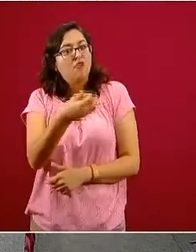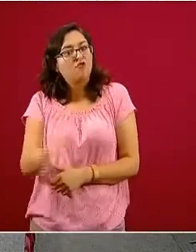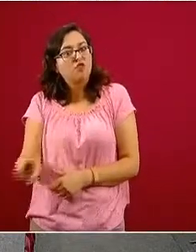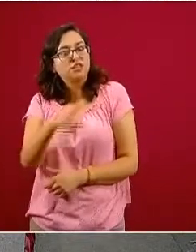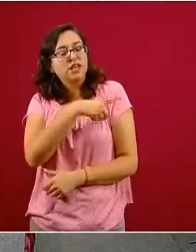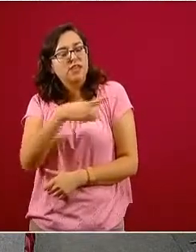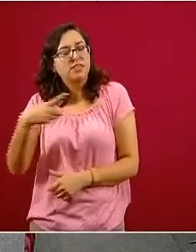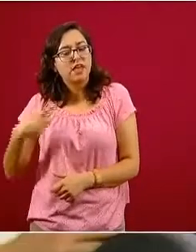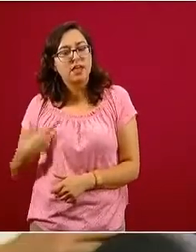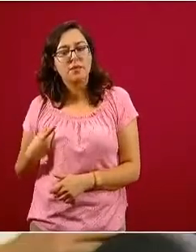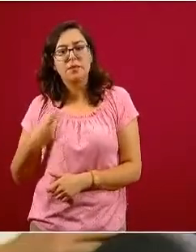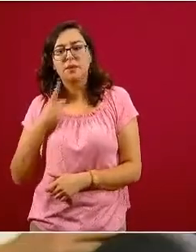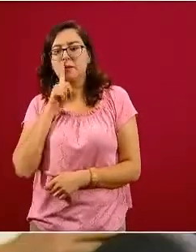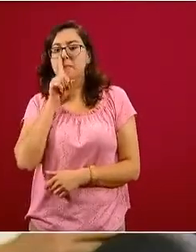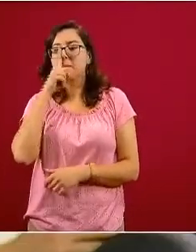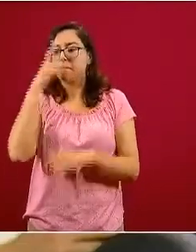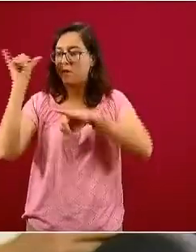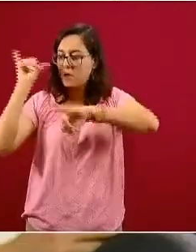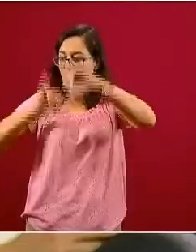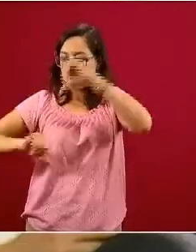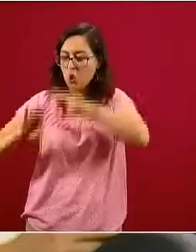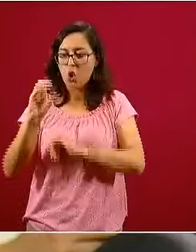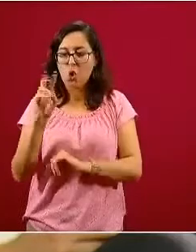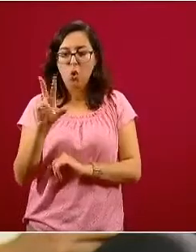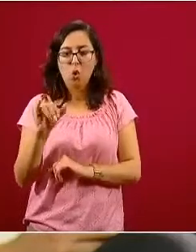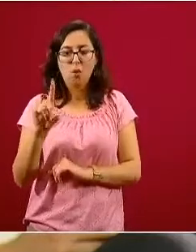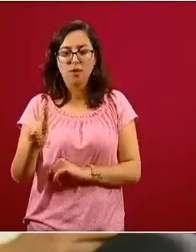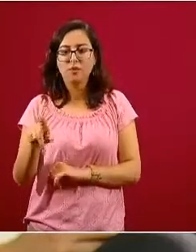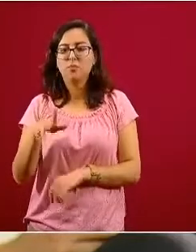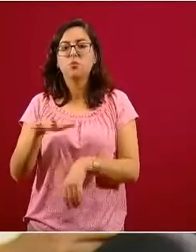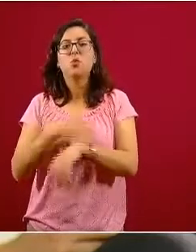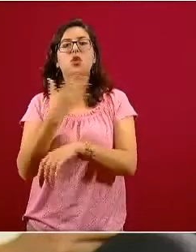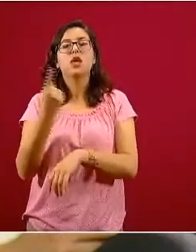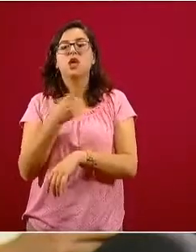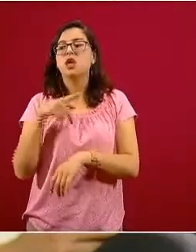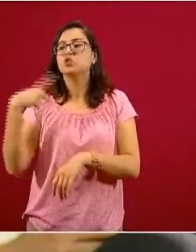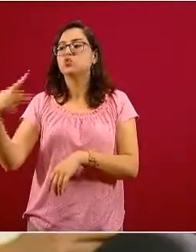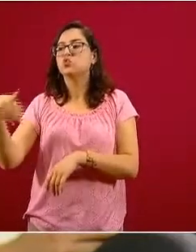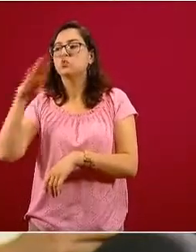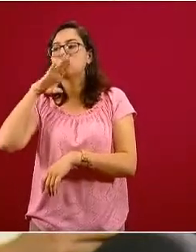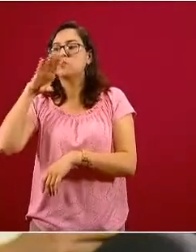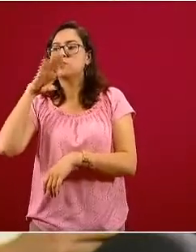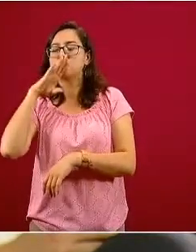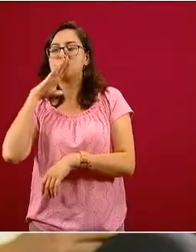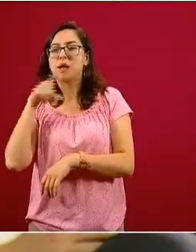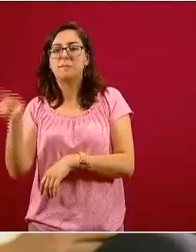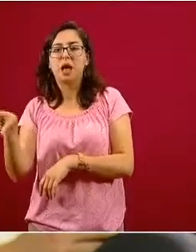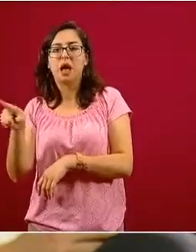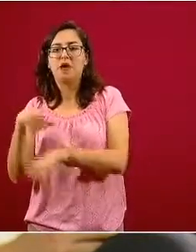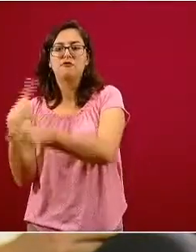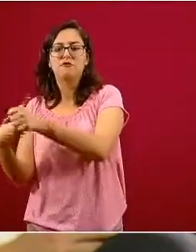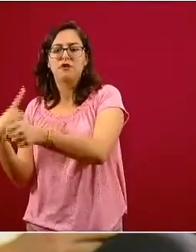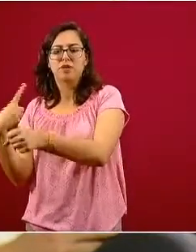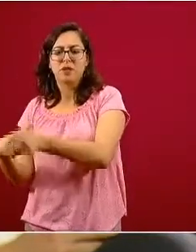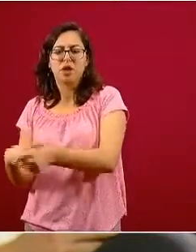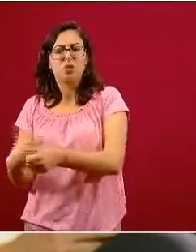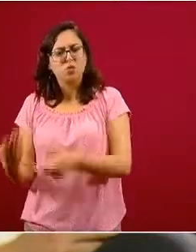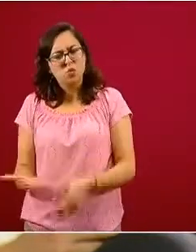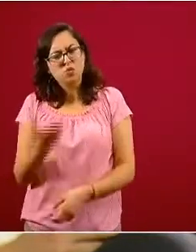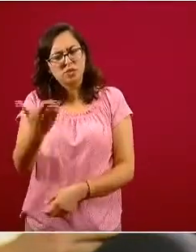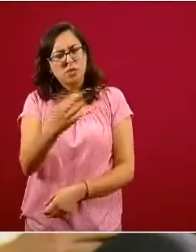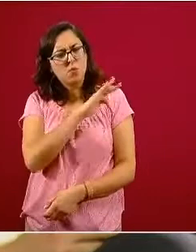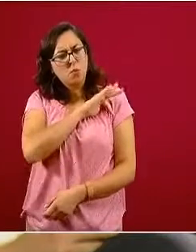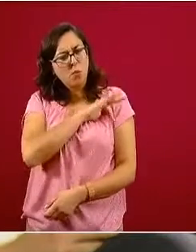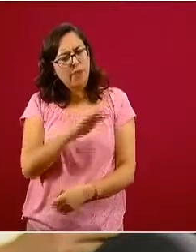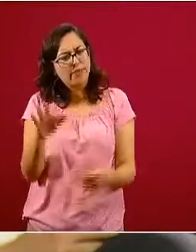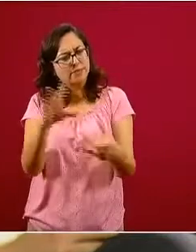que un familiar enfermó de ello, que es su mamá. Entonces, ¿puede usted recordar a todo el auditorio, a todos los que nos están viendo, a